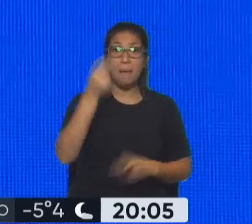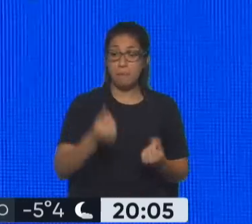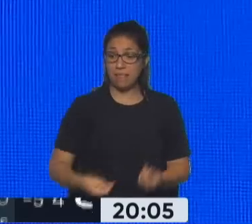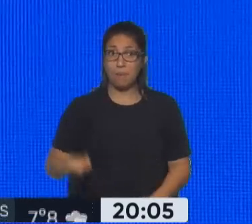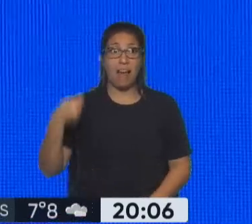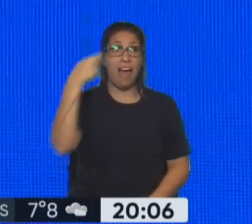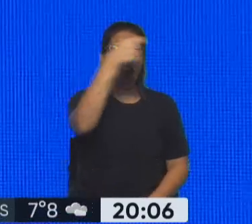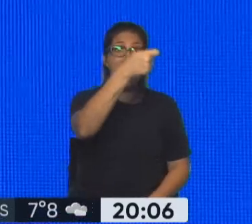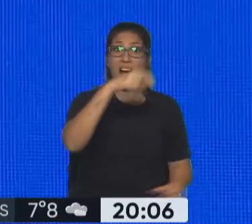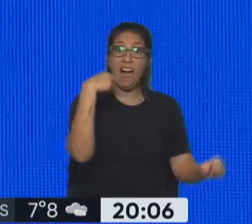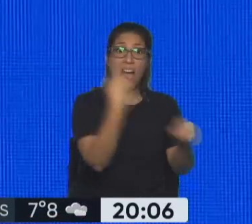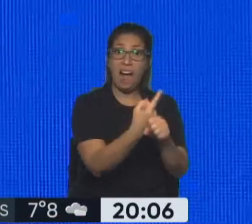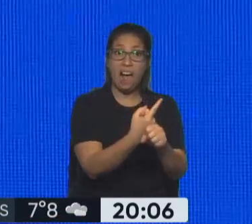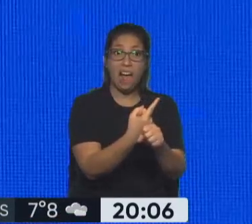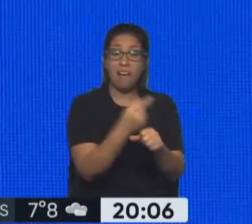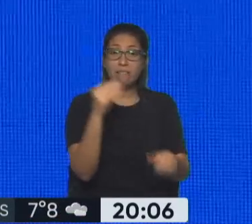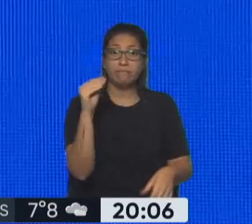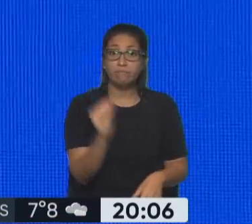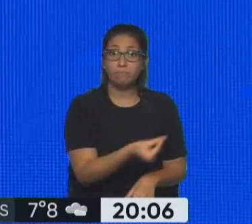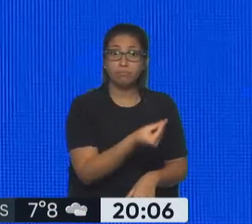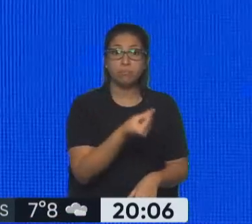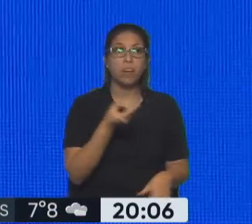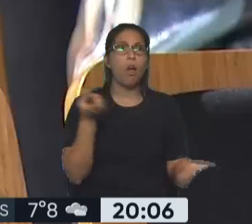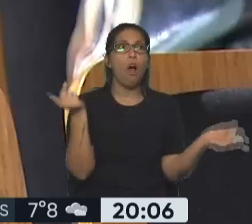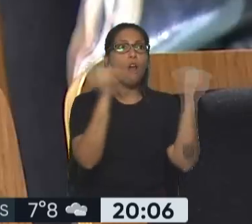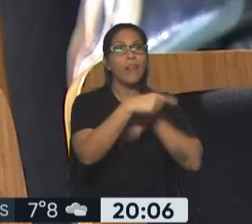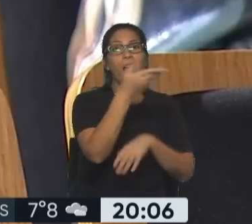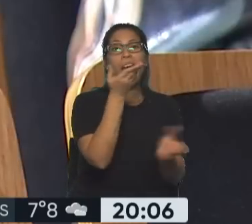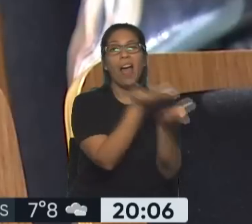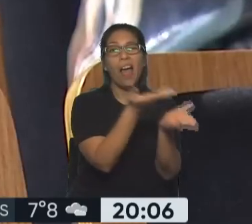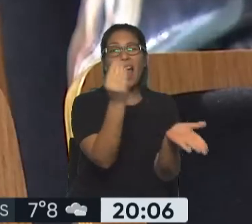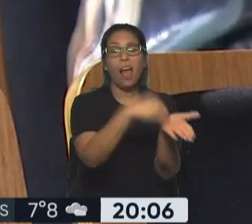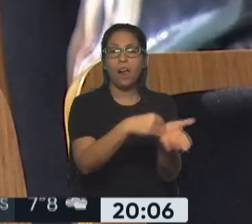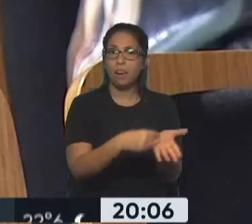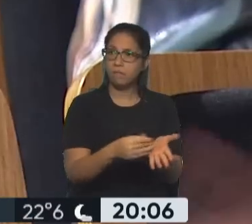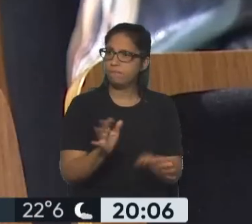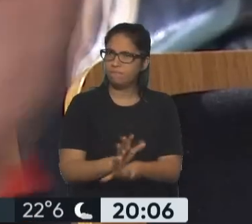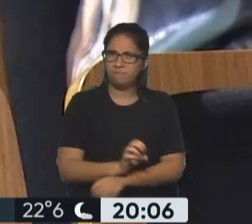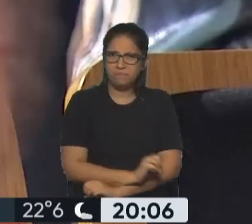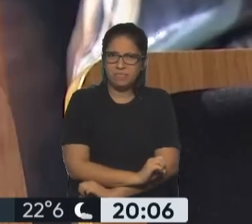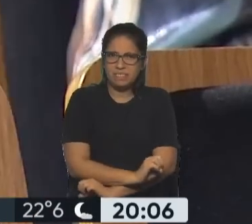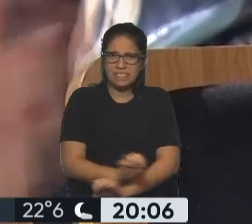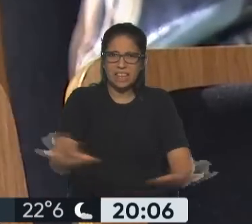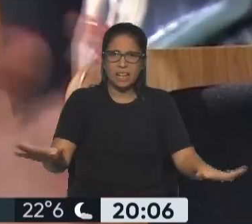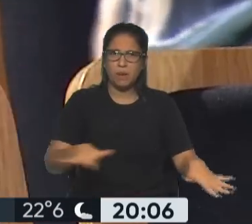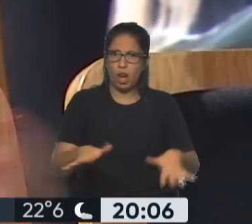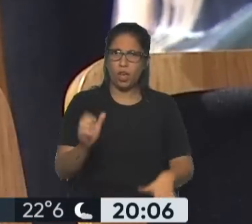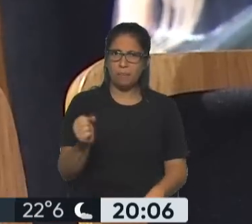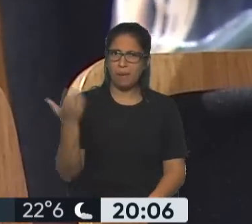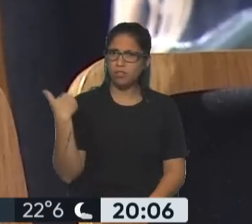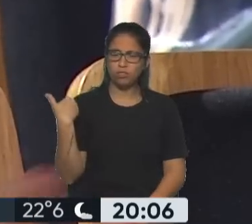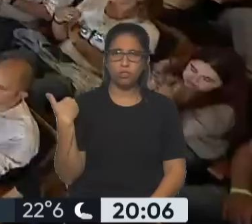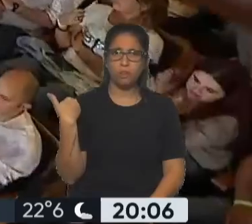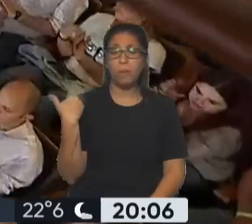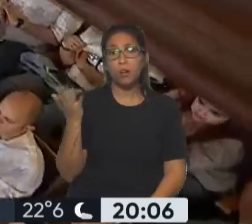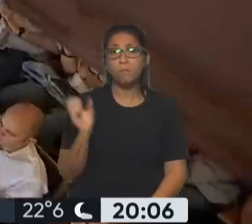es la historia, volvimos otra vez al fondo. Fue criminal lo que pasó. Fue criminal realmente lo que pasó. Pero